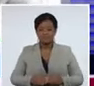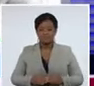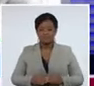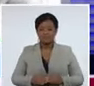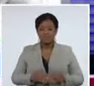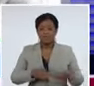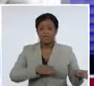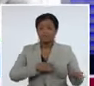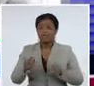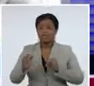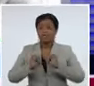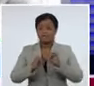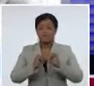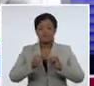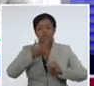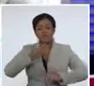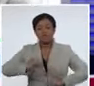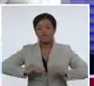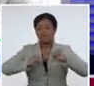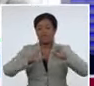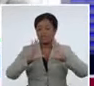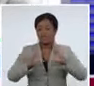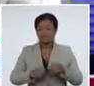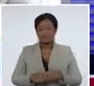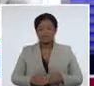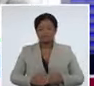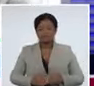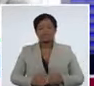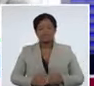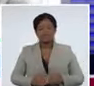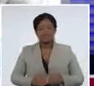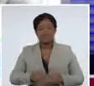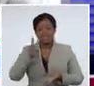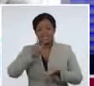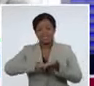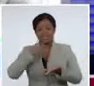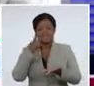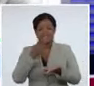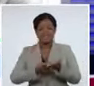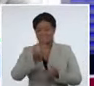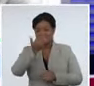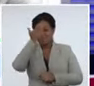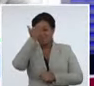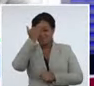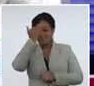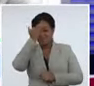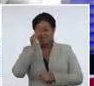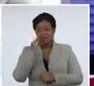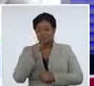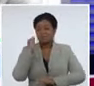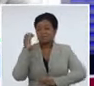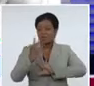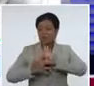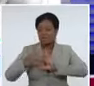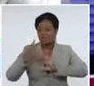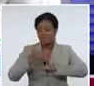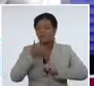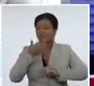información, doy los buenos días a Maday Pérez, que es la intérprete en lengua de señas que tenemos esta mañana. Buenos días,